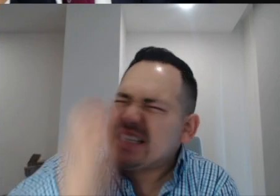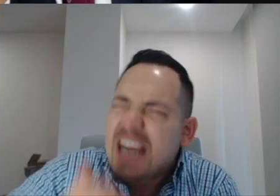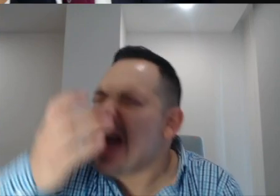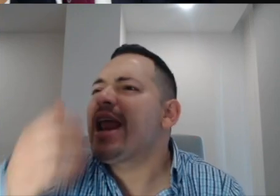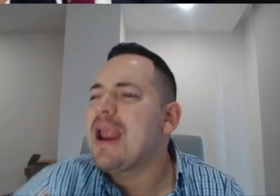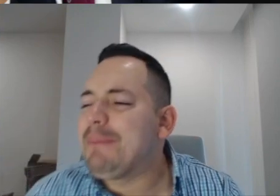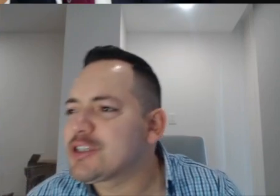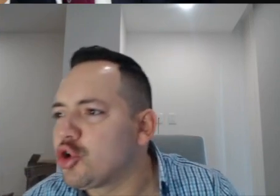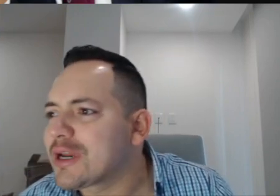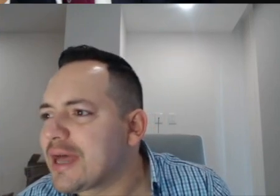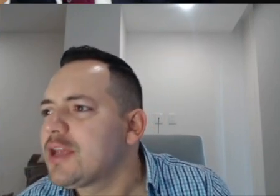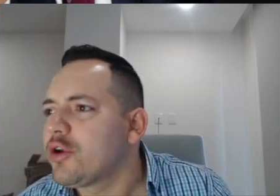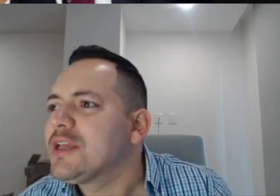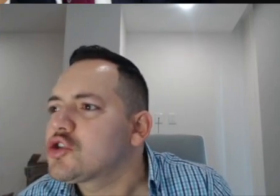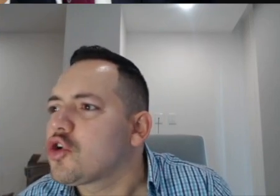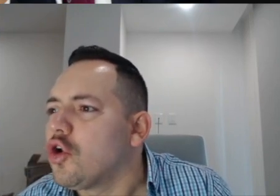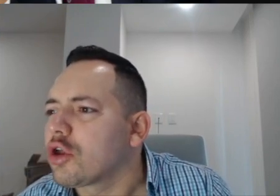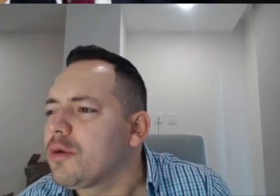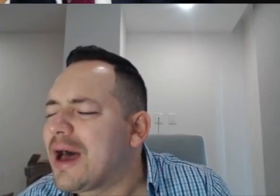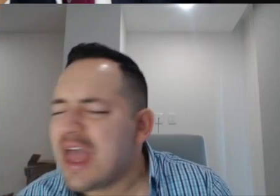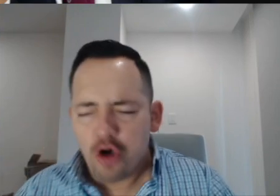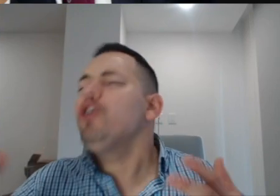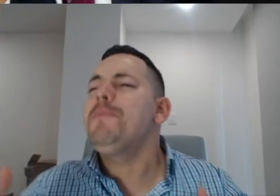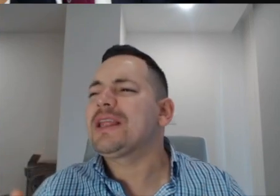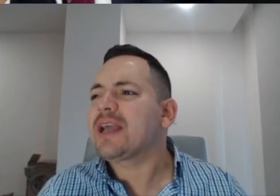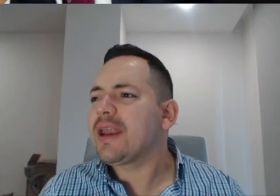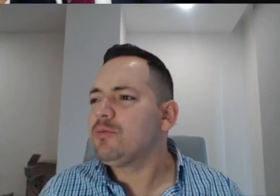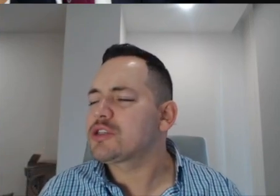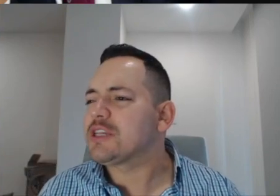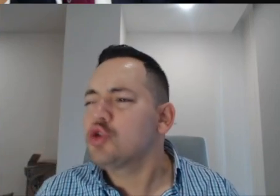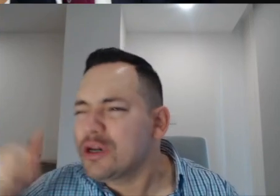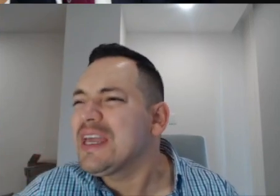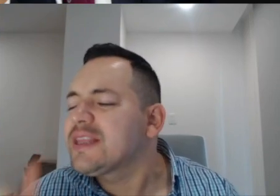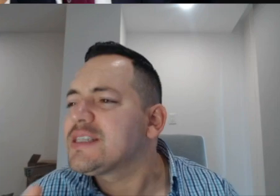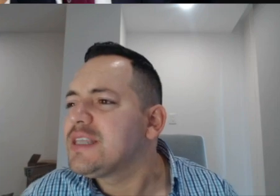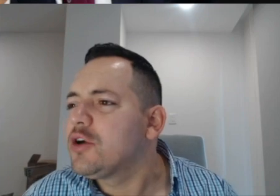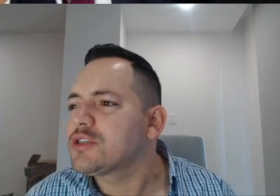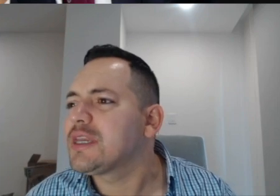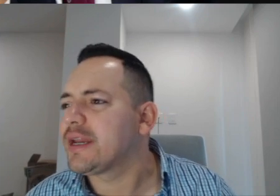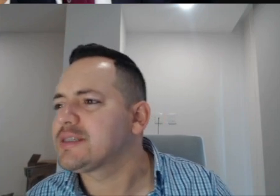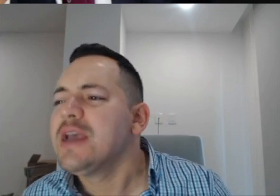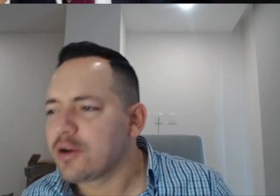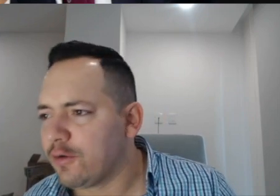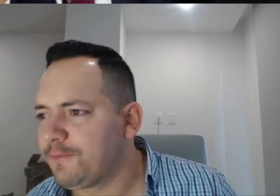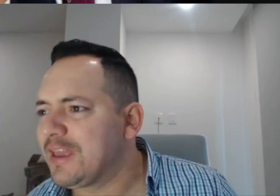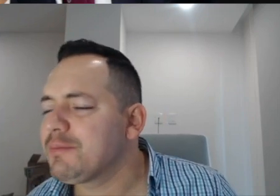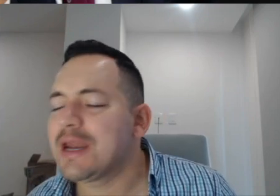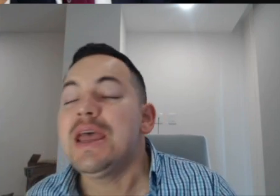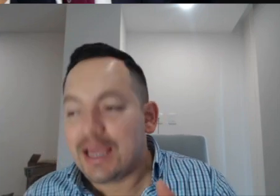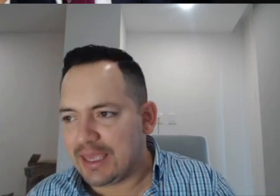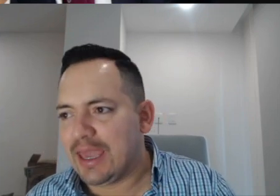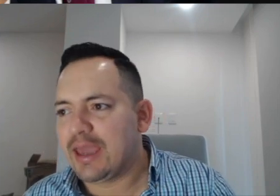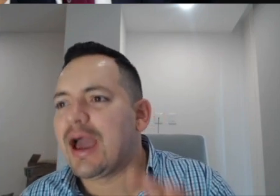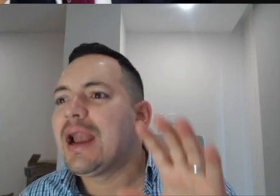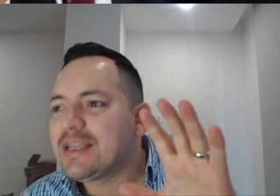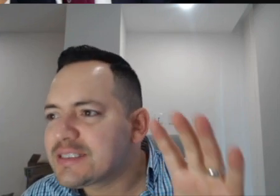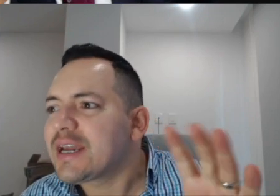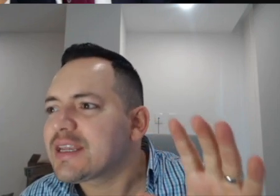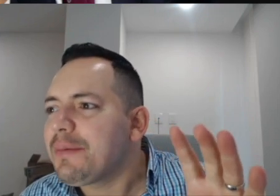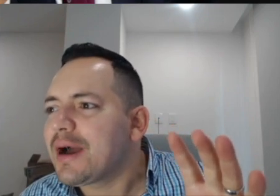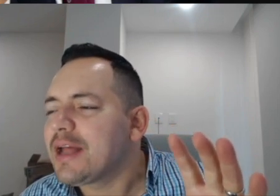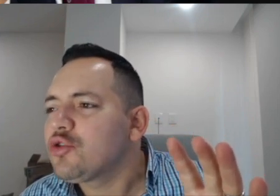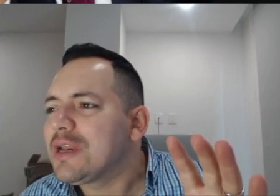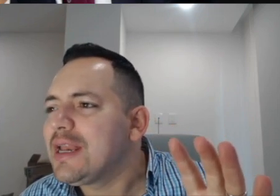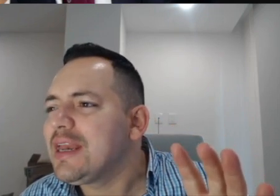Se desgrana la mazorca de Lorenzo Córdoba. Hoy platicaremos que surgen testigos quienes confirman que al